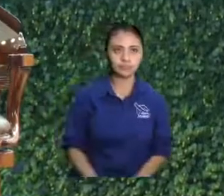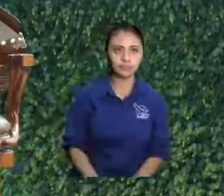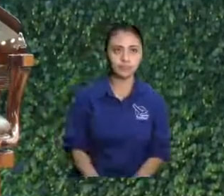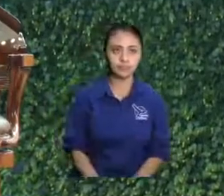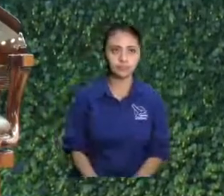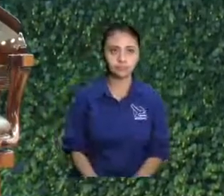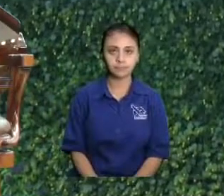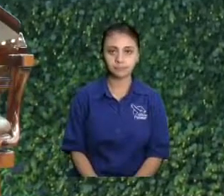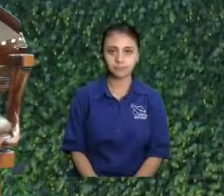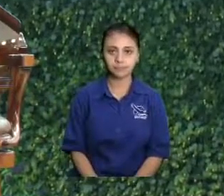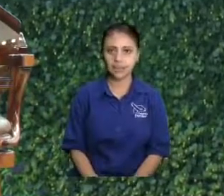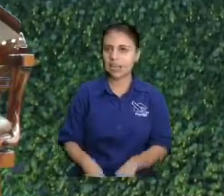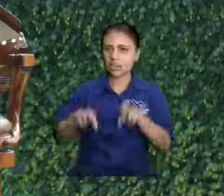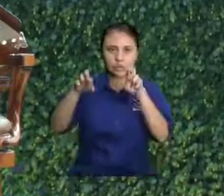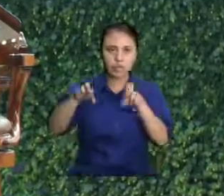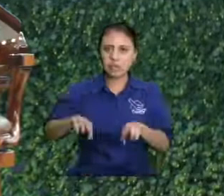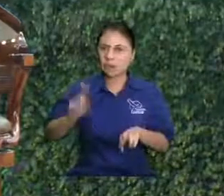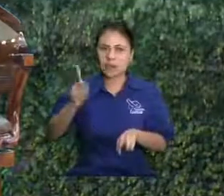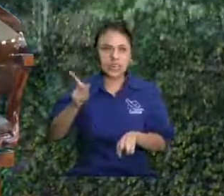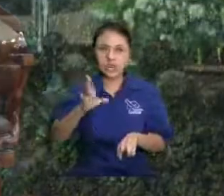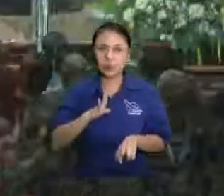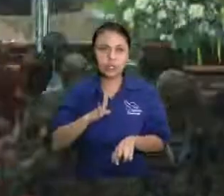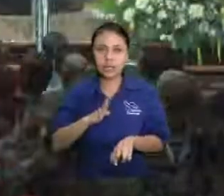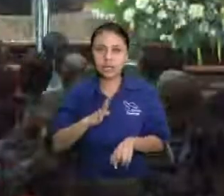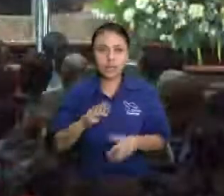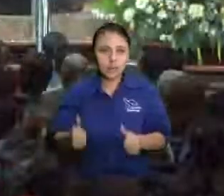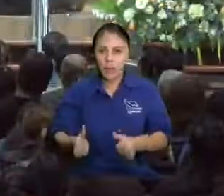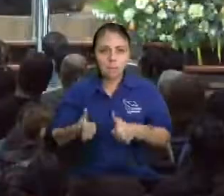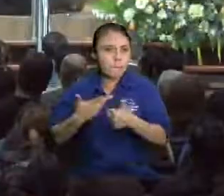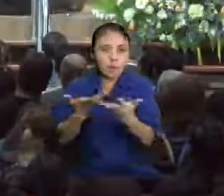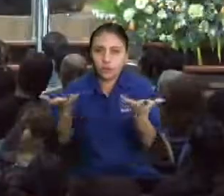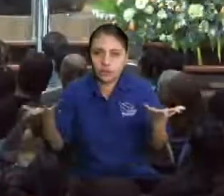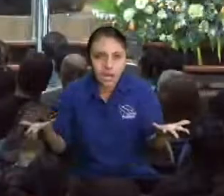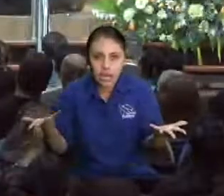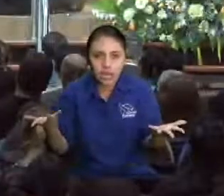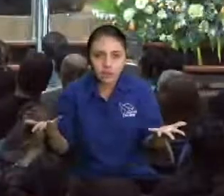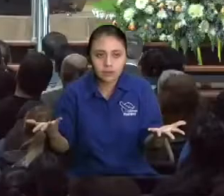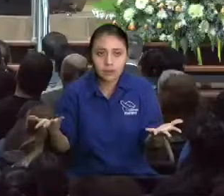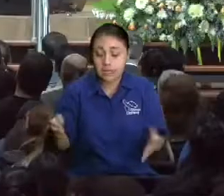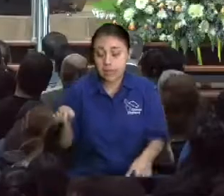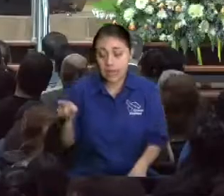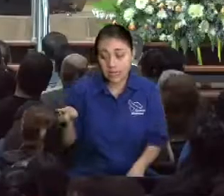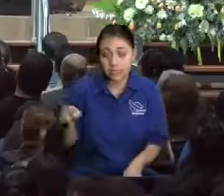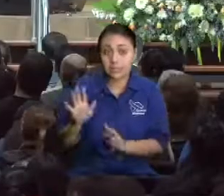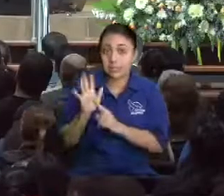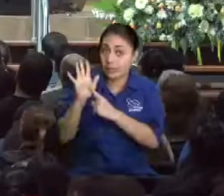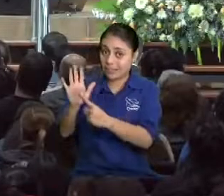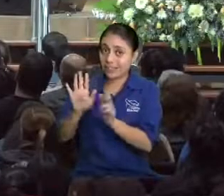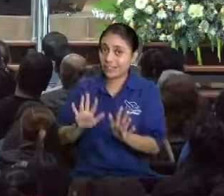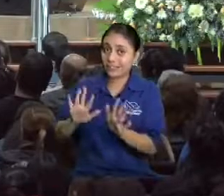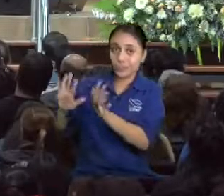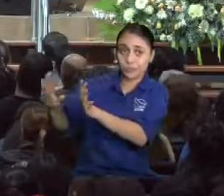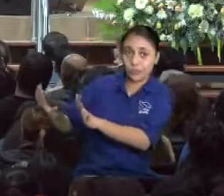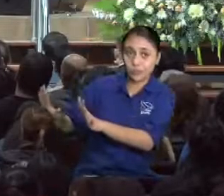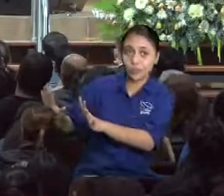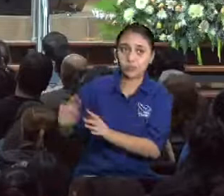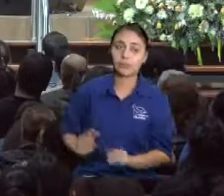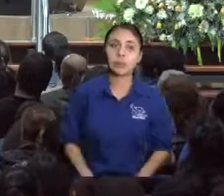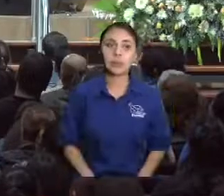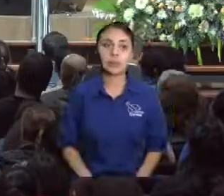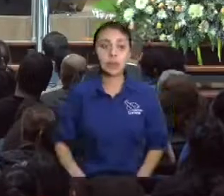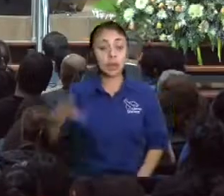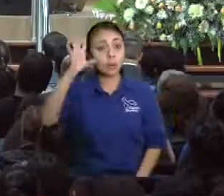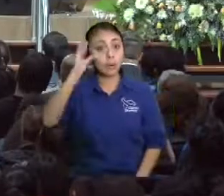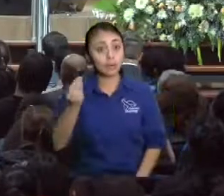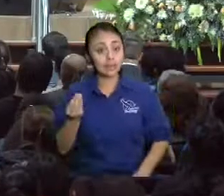piedad, pero ya no tiene piedad, es un impío. Y cuando llega el impío, ahí aparece el menosprecio. Porque ahí se